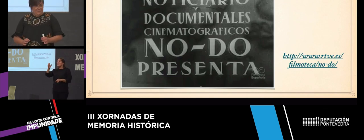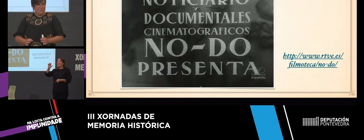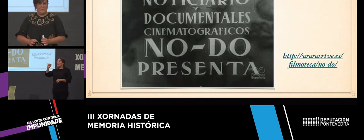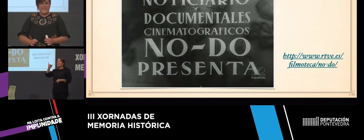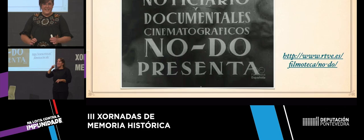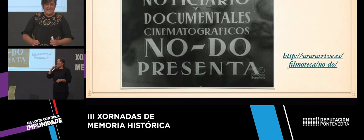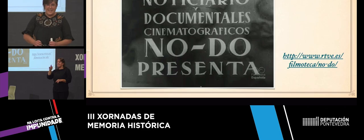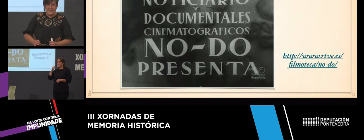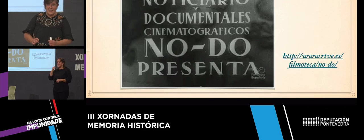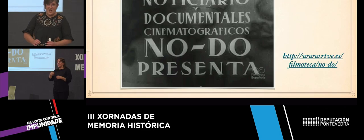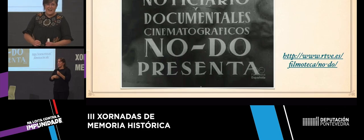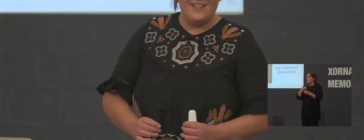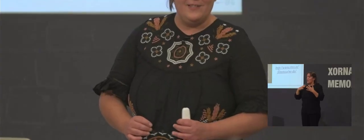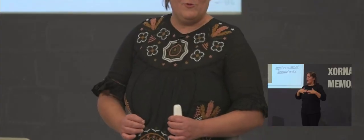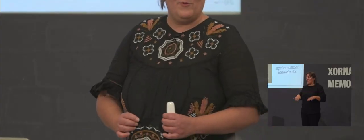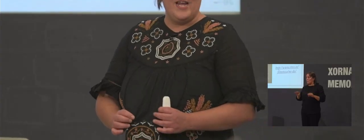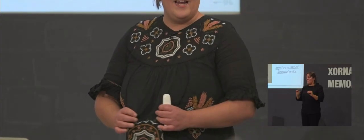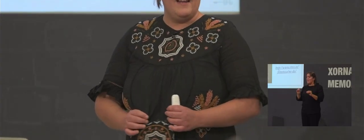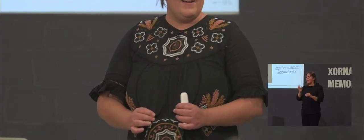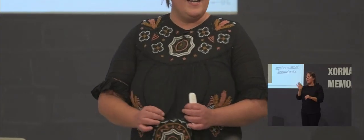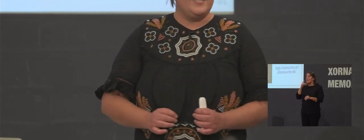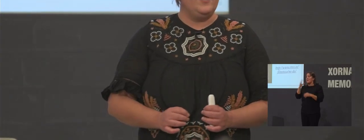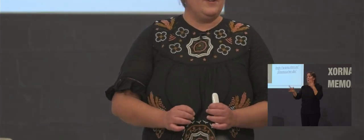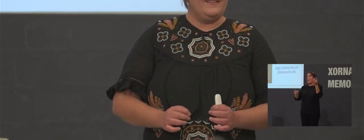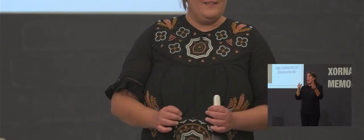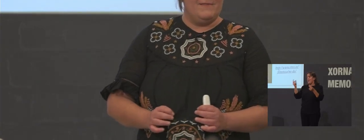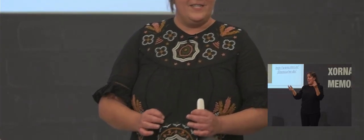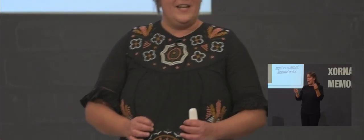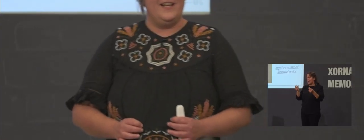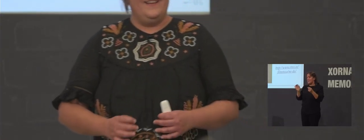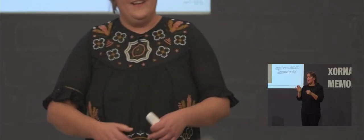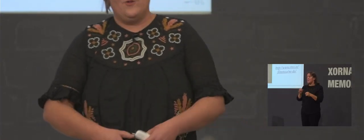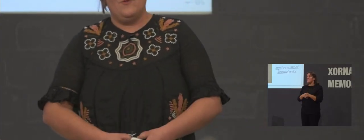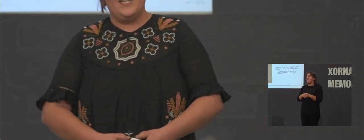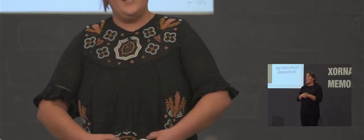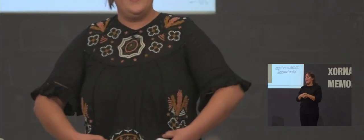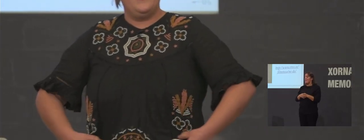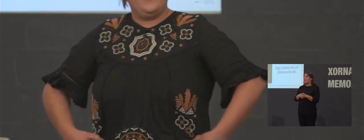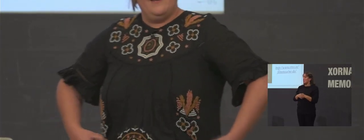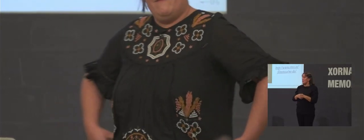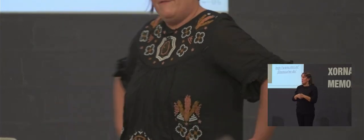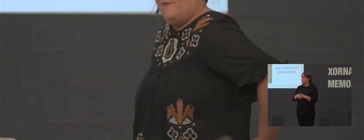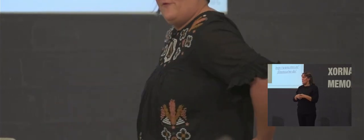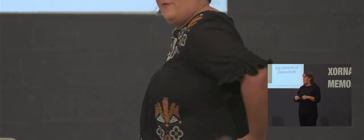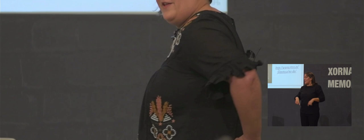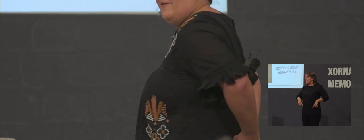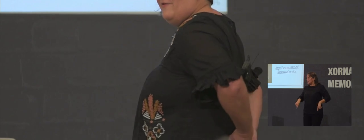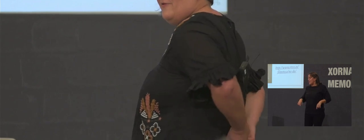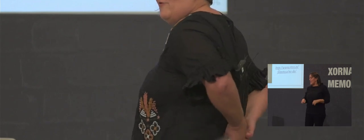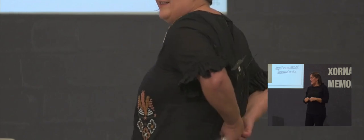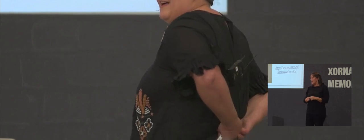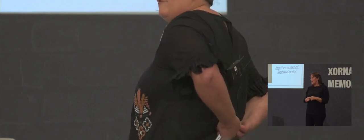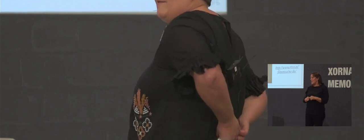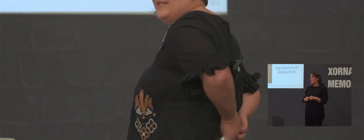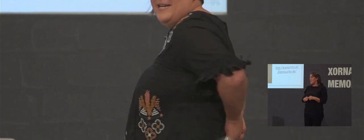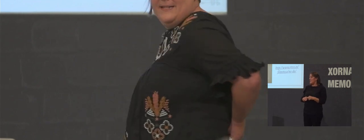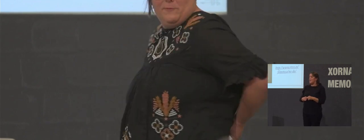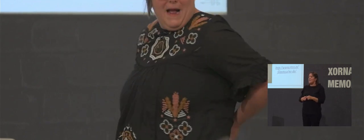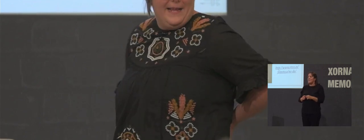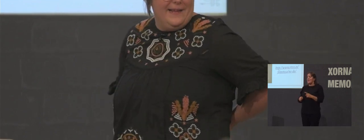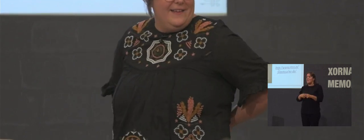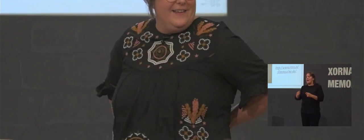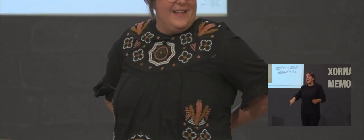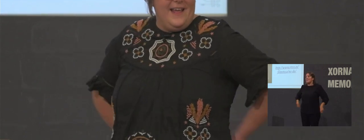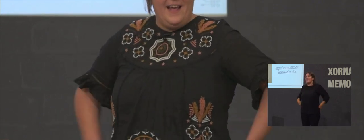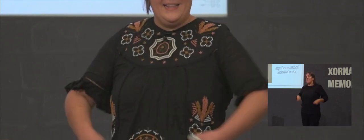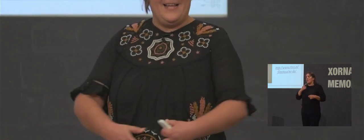como vos vestían de rianxeiras e vos ponían ali a bailarse en docativas unha saia que levaba un fruncido dun atado ca bandeira